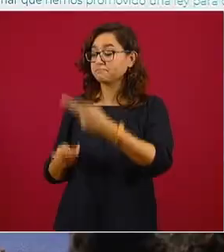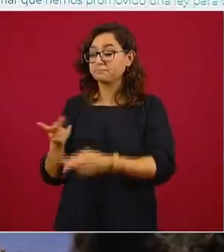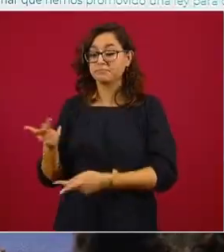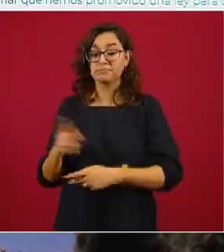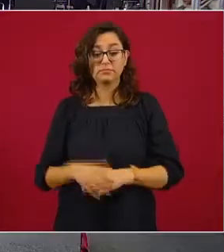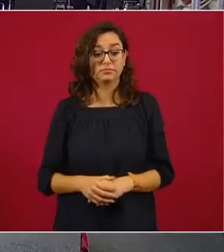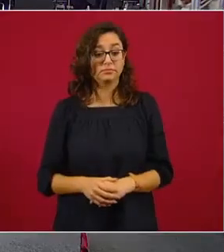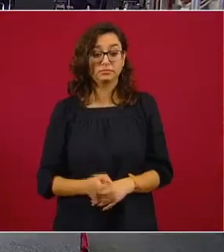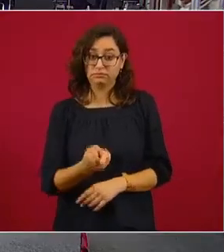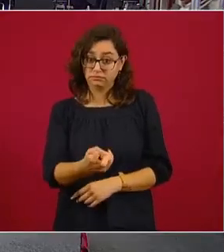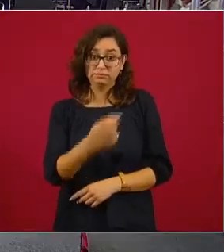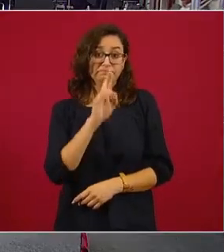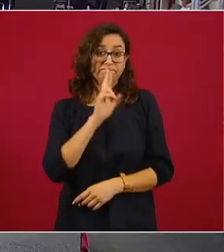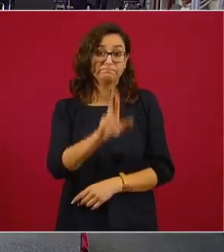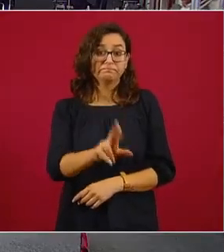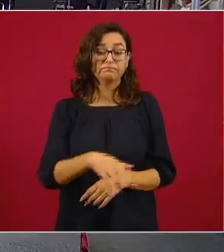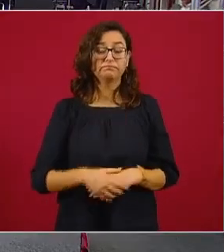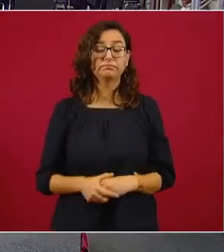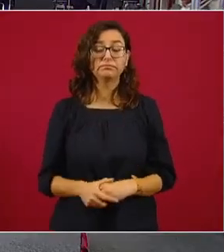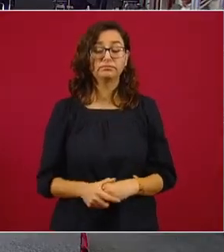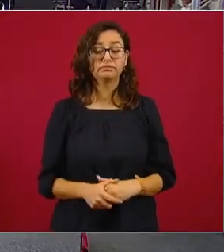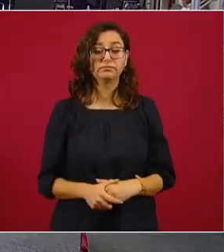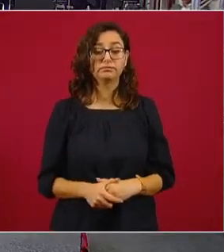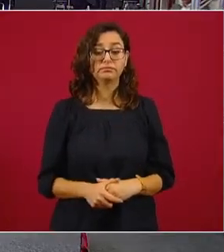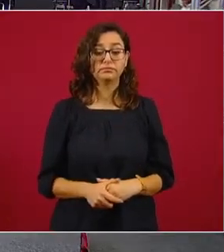es la respuesta.